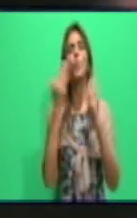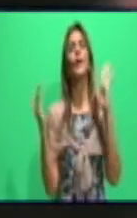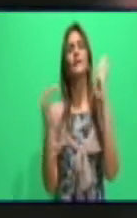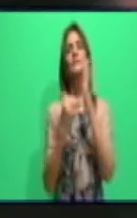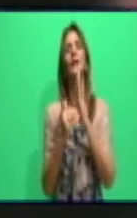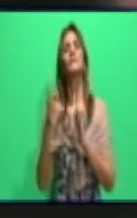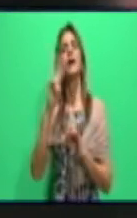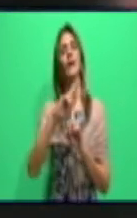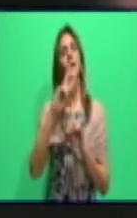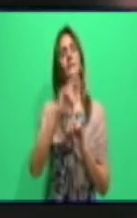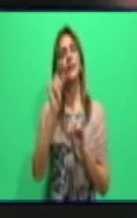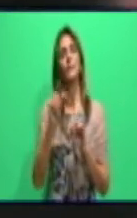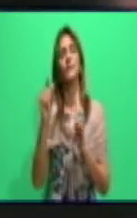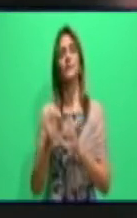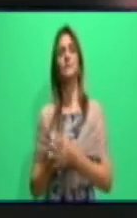evidente y demás compañeros